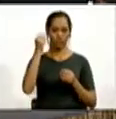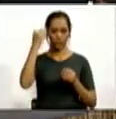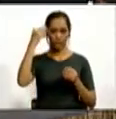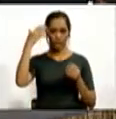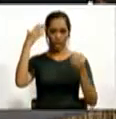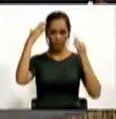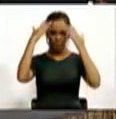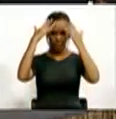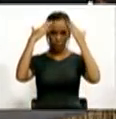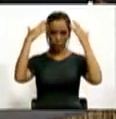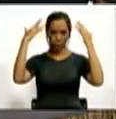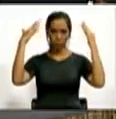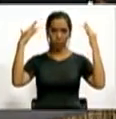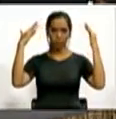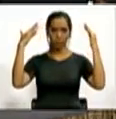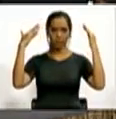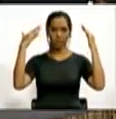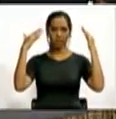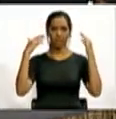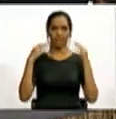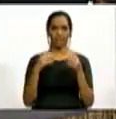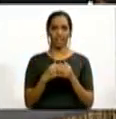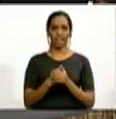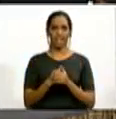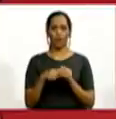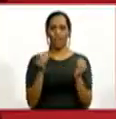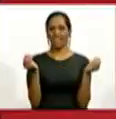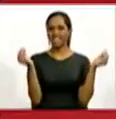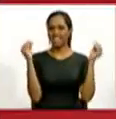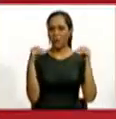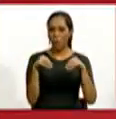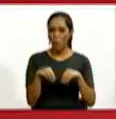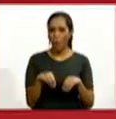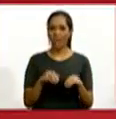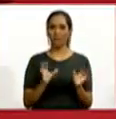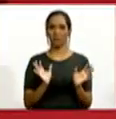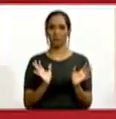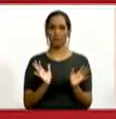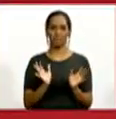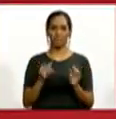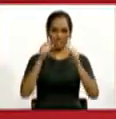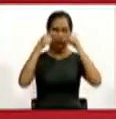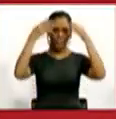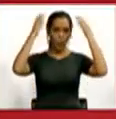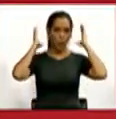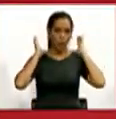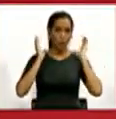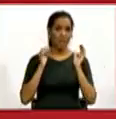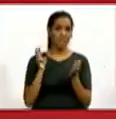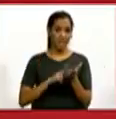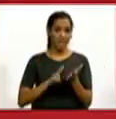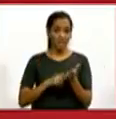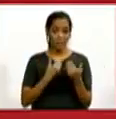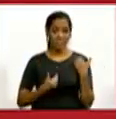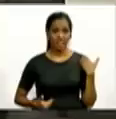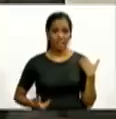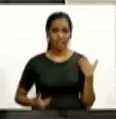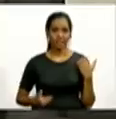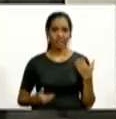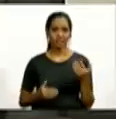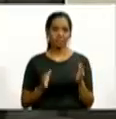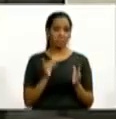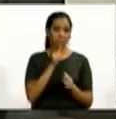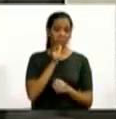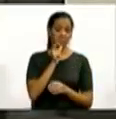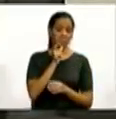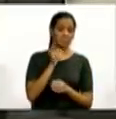mente. ¿O es que en ese acuerdo será que Ramos Alup es el verdadero presidente? Mira, yo creo que nosotros vamos a